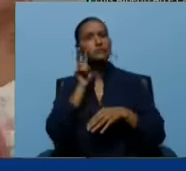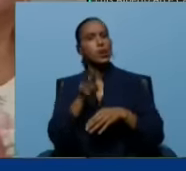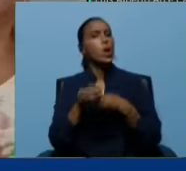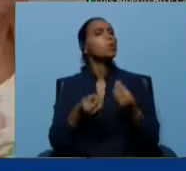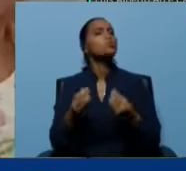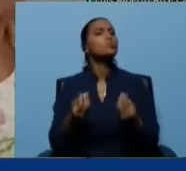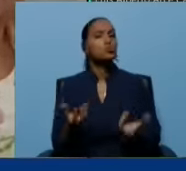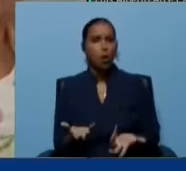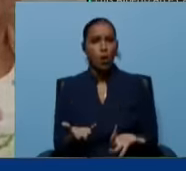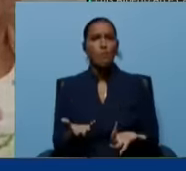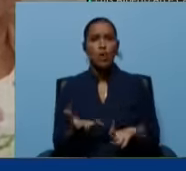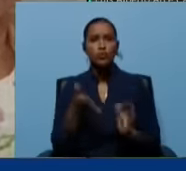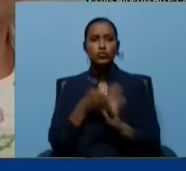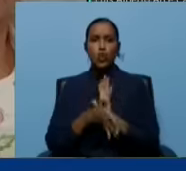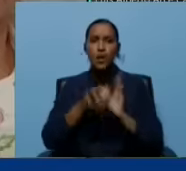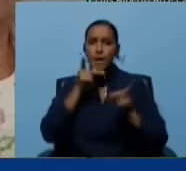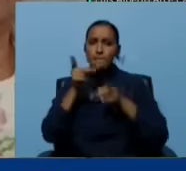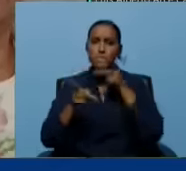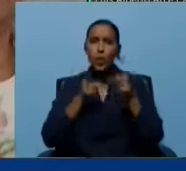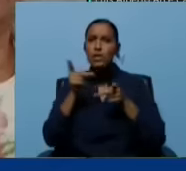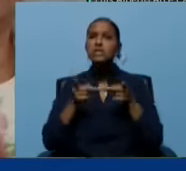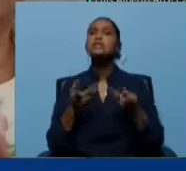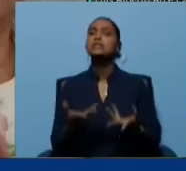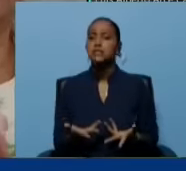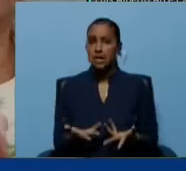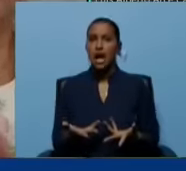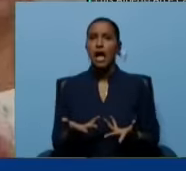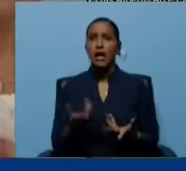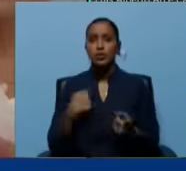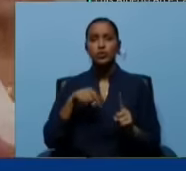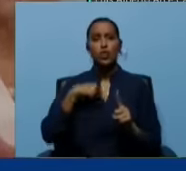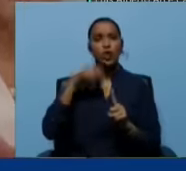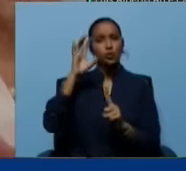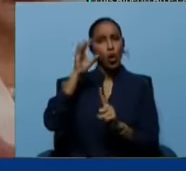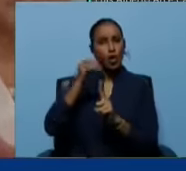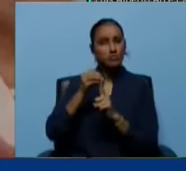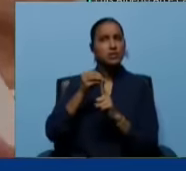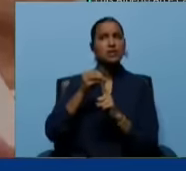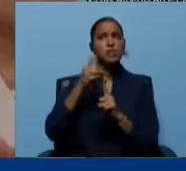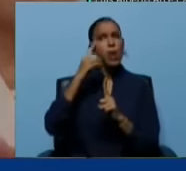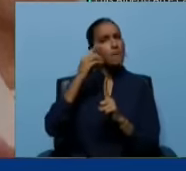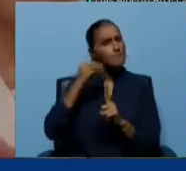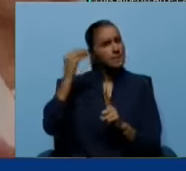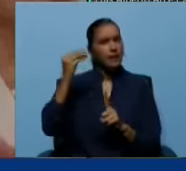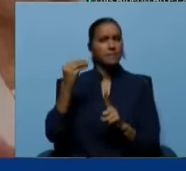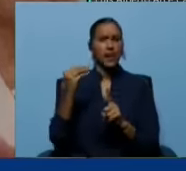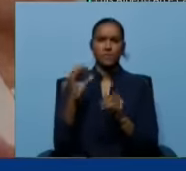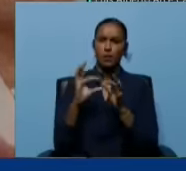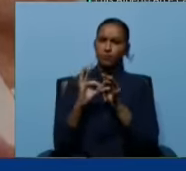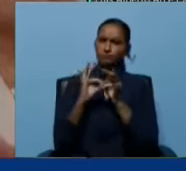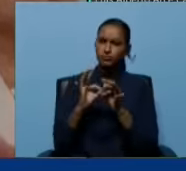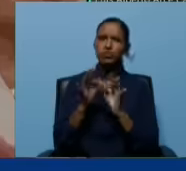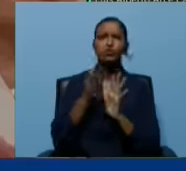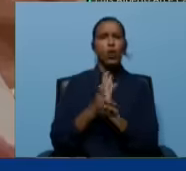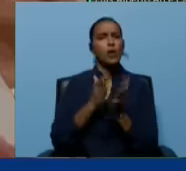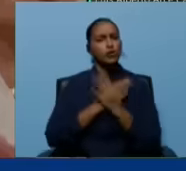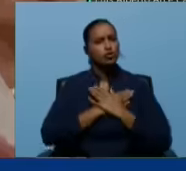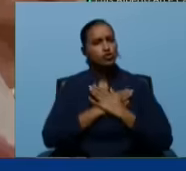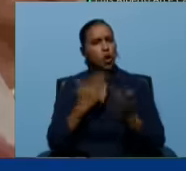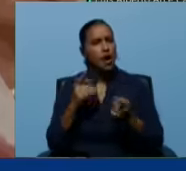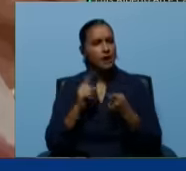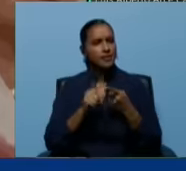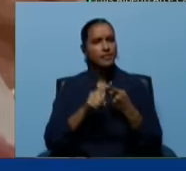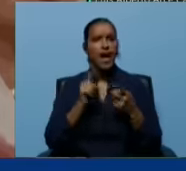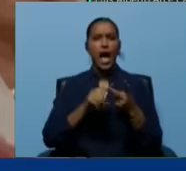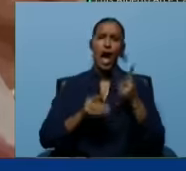política, sustentado en los principios de solidaridad, justicia social,